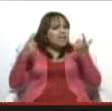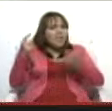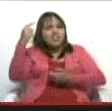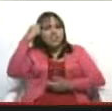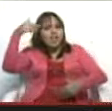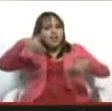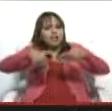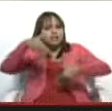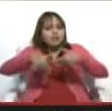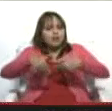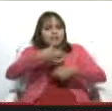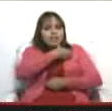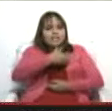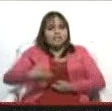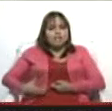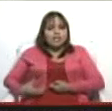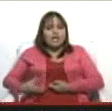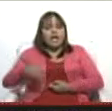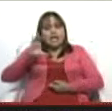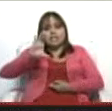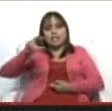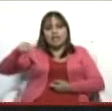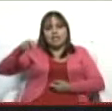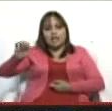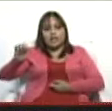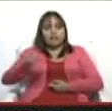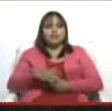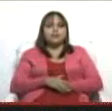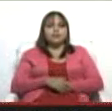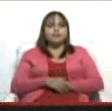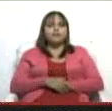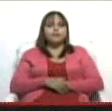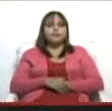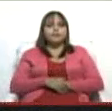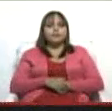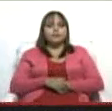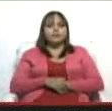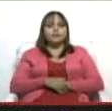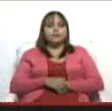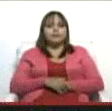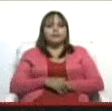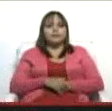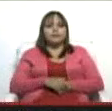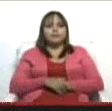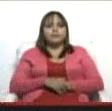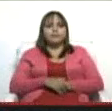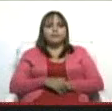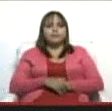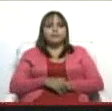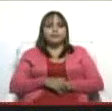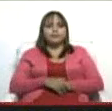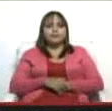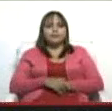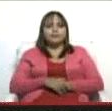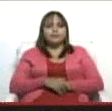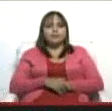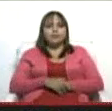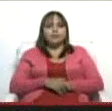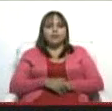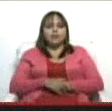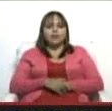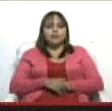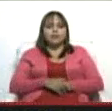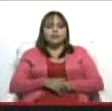electoral al CNE. digamos, el significado que tiene que haya estado la